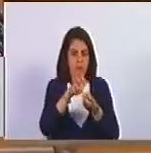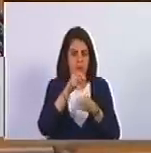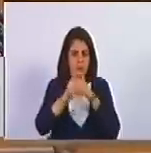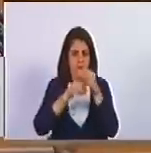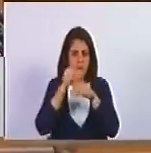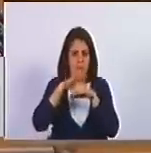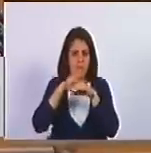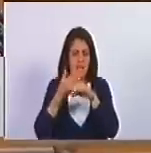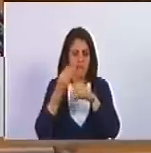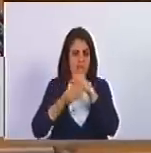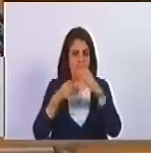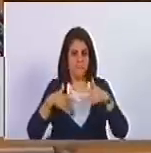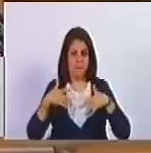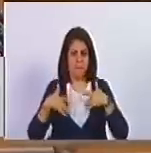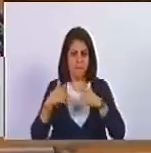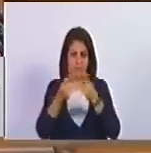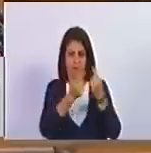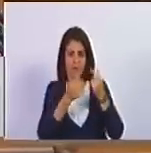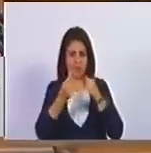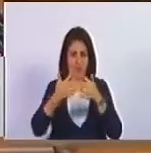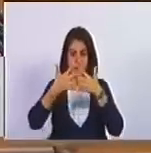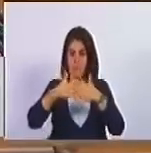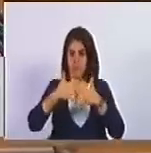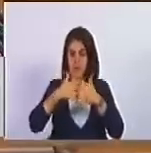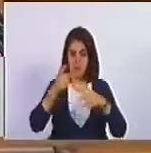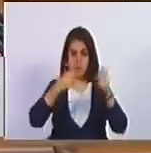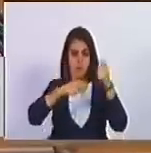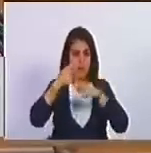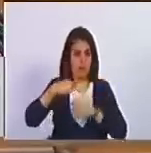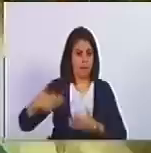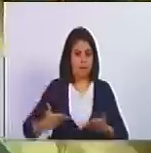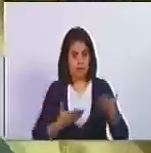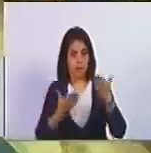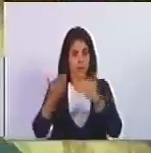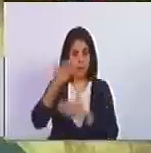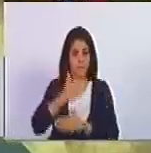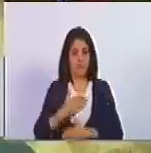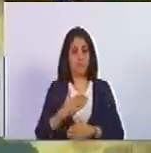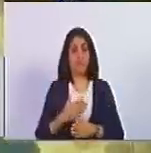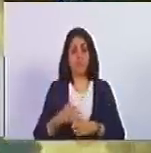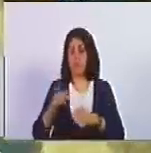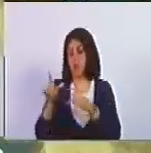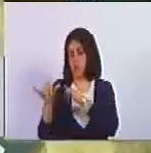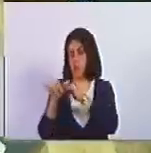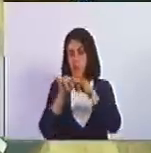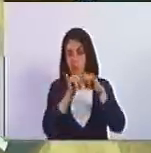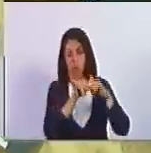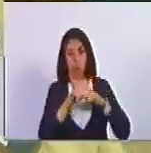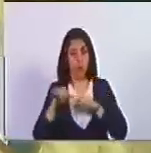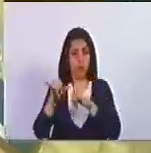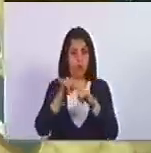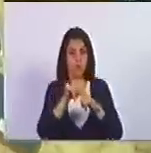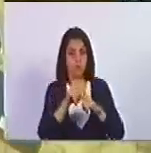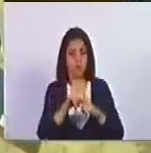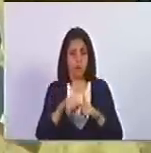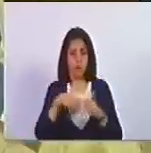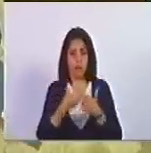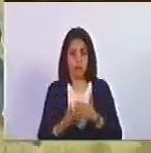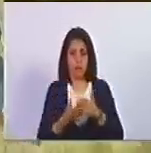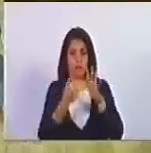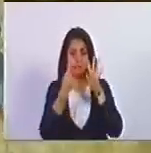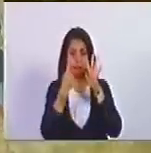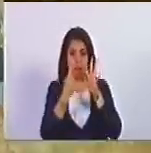municipal a la actividad económica de industria, comercio, servicios o de índole similar será de hasta